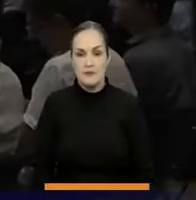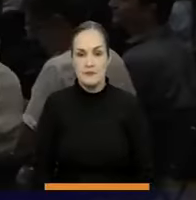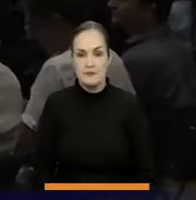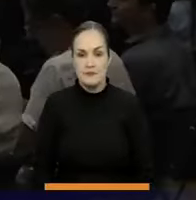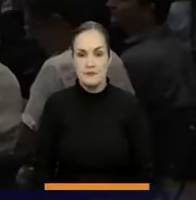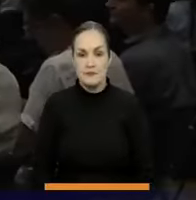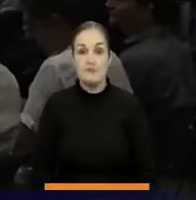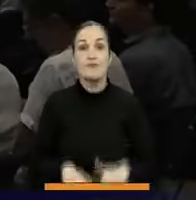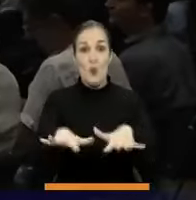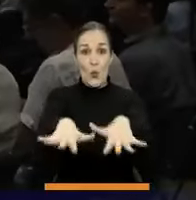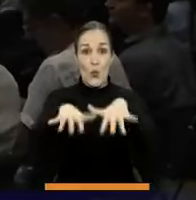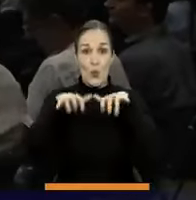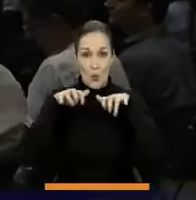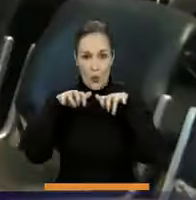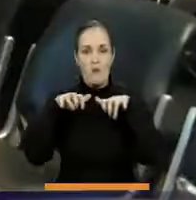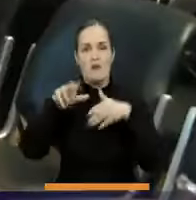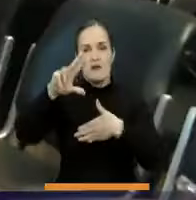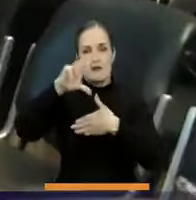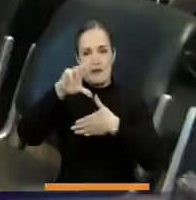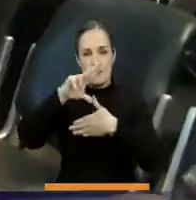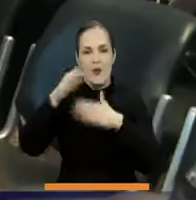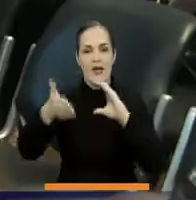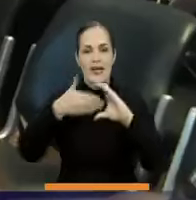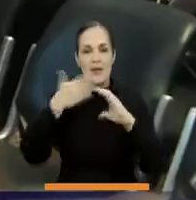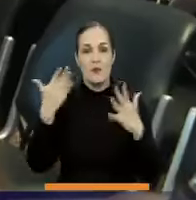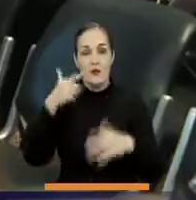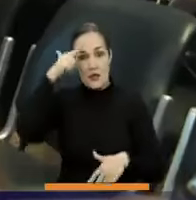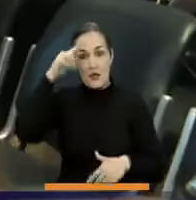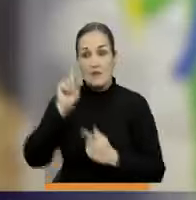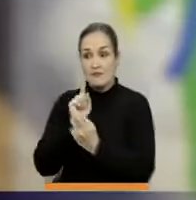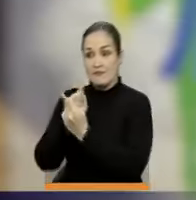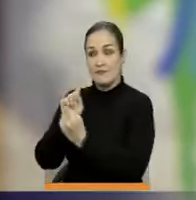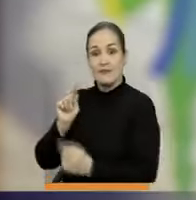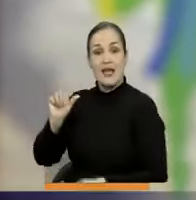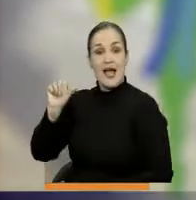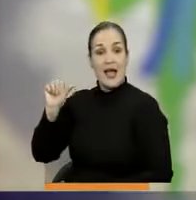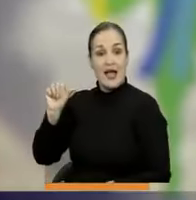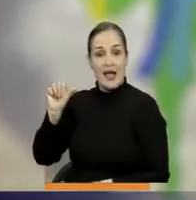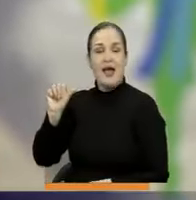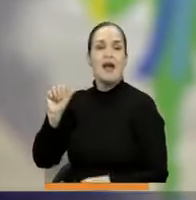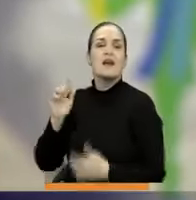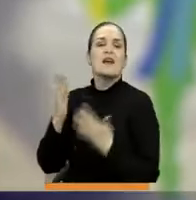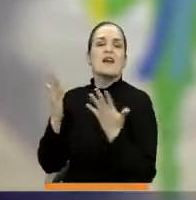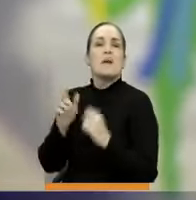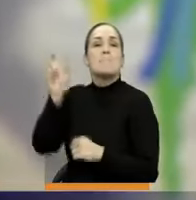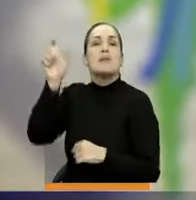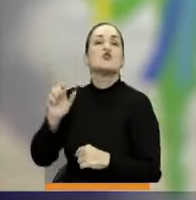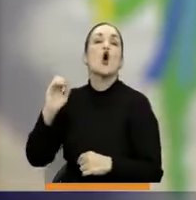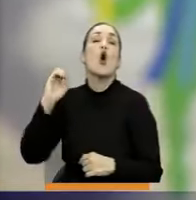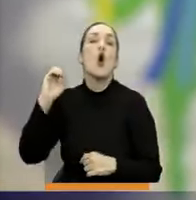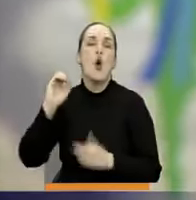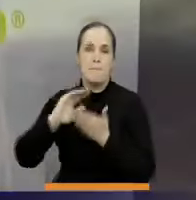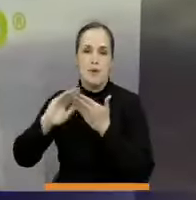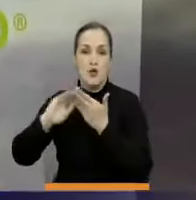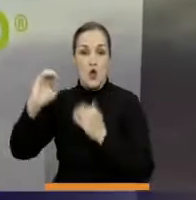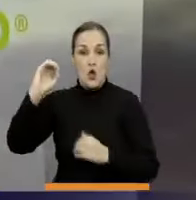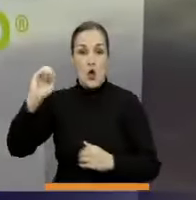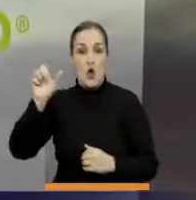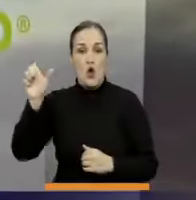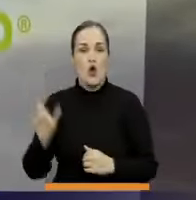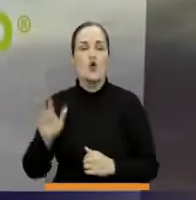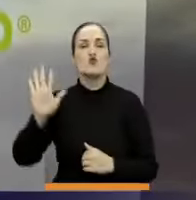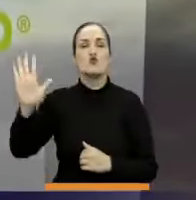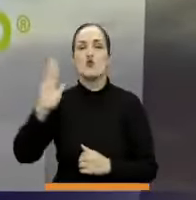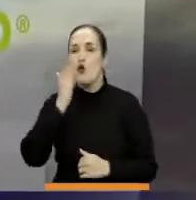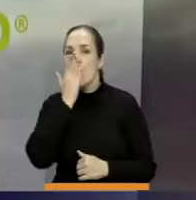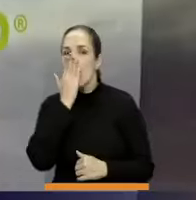En esta cumbre latinoamericana del clima en Cartagena conocimos a Jaiba, que en lengua indígena significa gran danzador. Jaiba, del pueblo